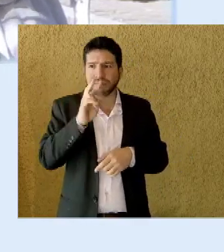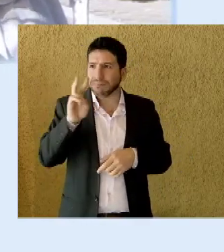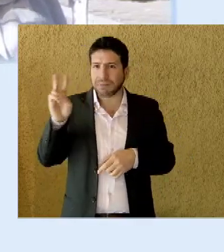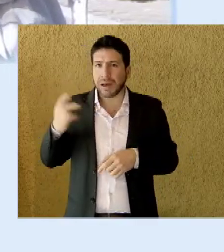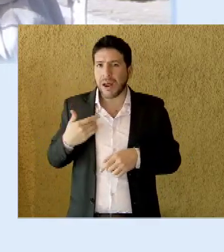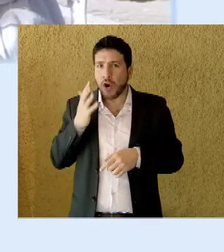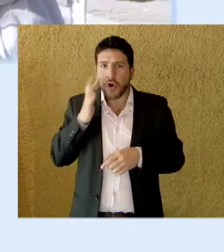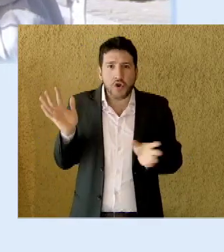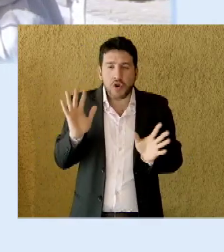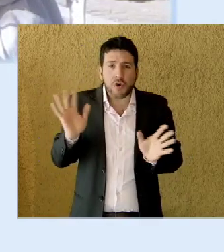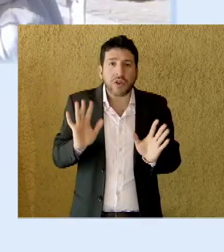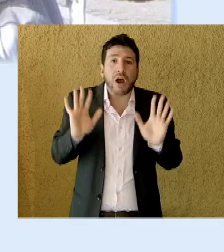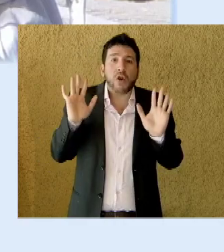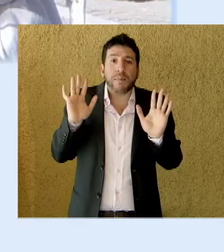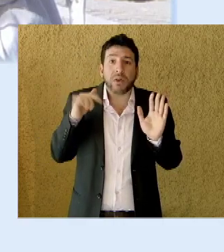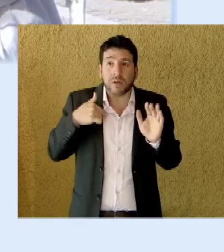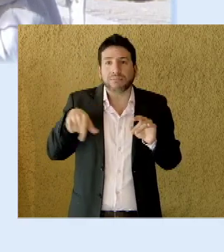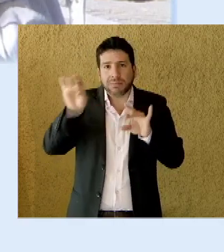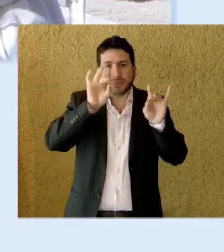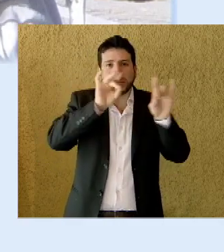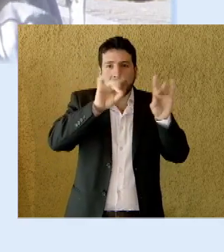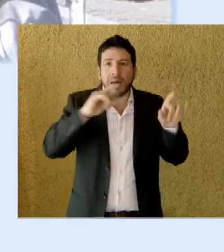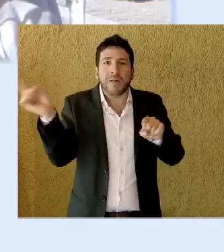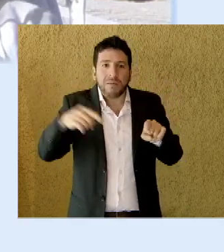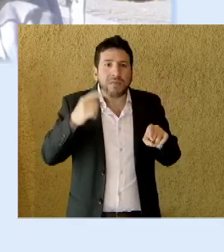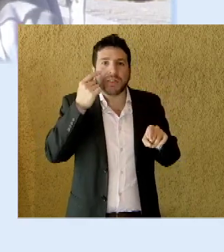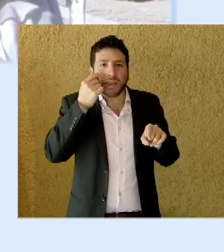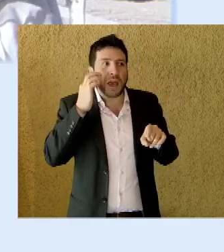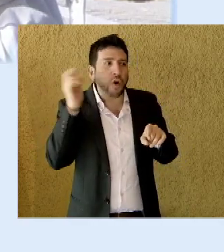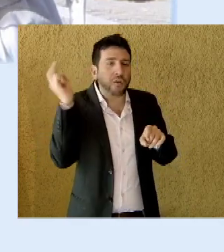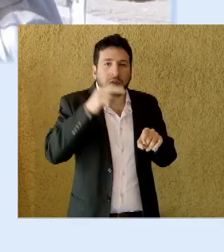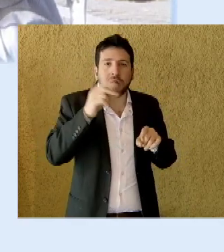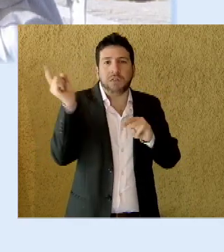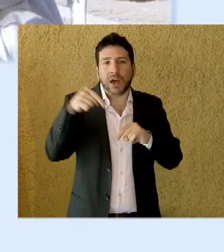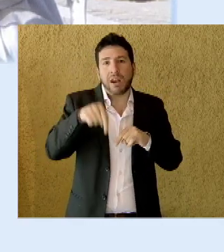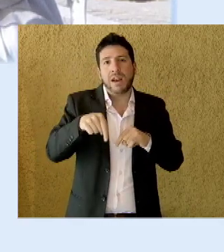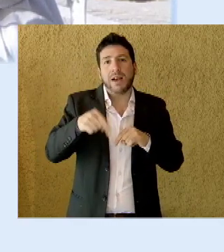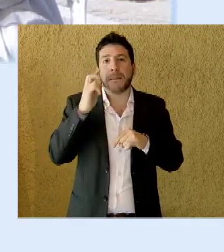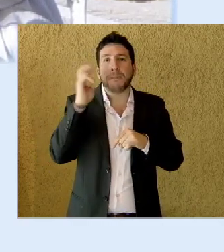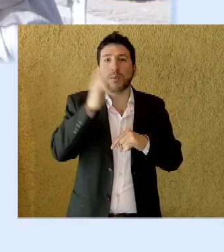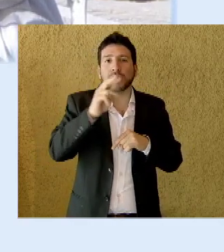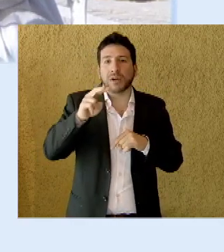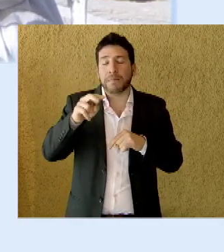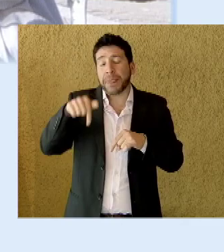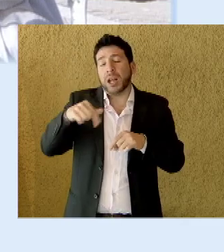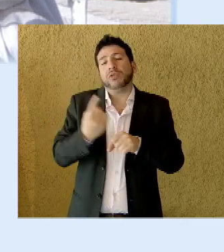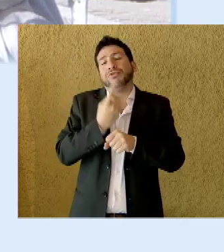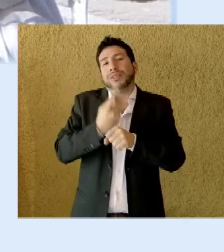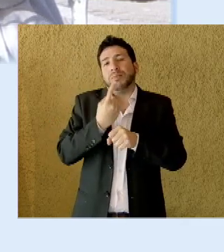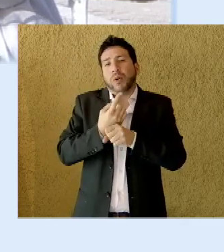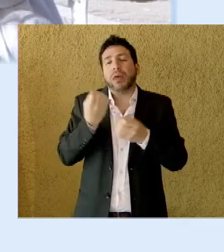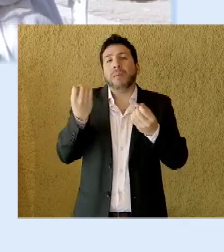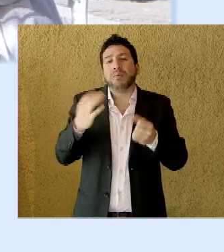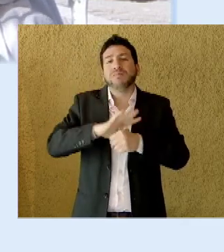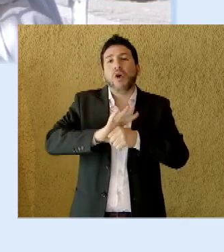este museo. La invitación, por supuesto, no ahora, porque está claro que en este momento no se puede acceder por una cuestión